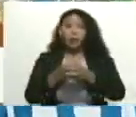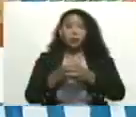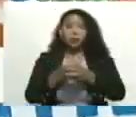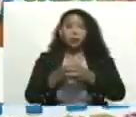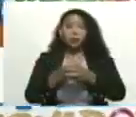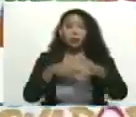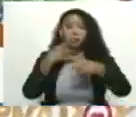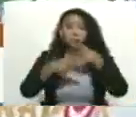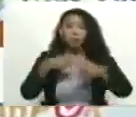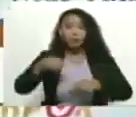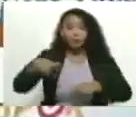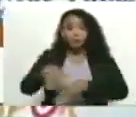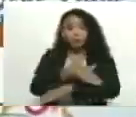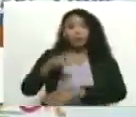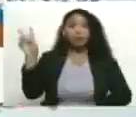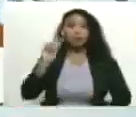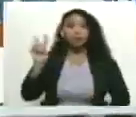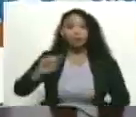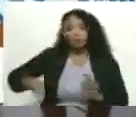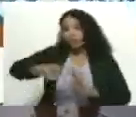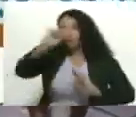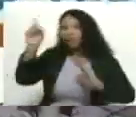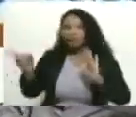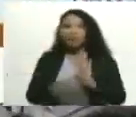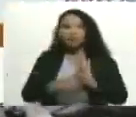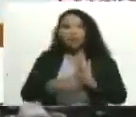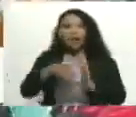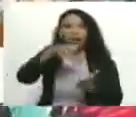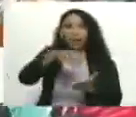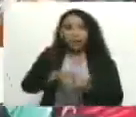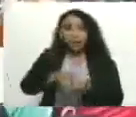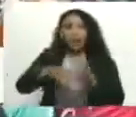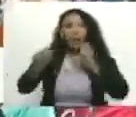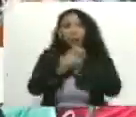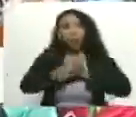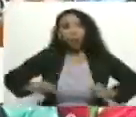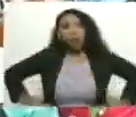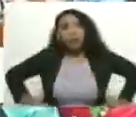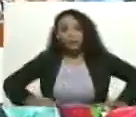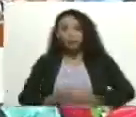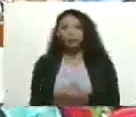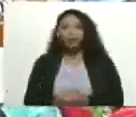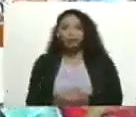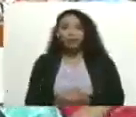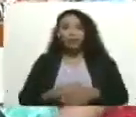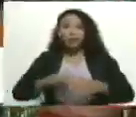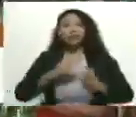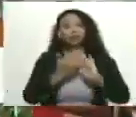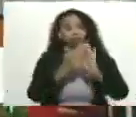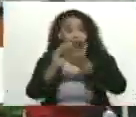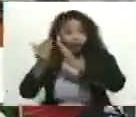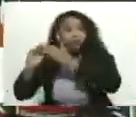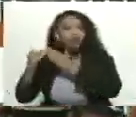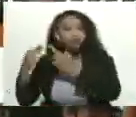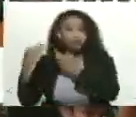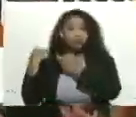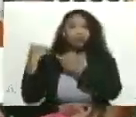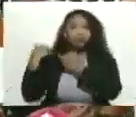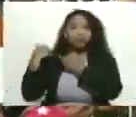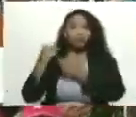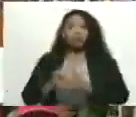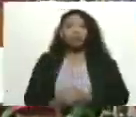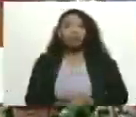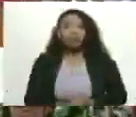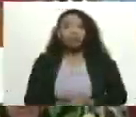las calles de Venezuela y las calles del Estado Portuguesa, de las comunidades,